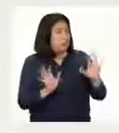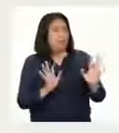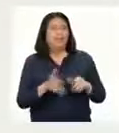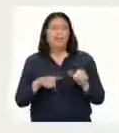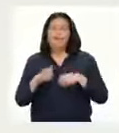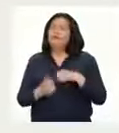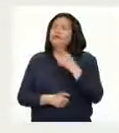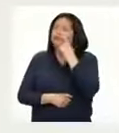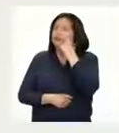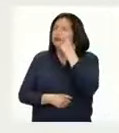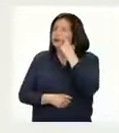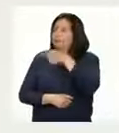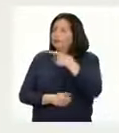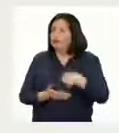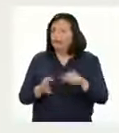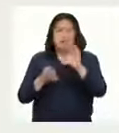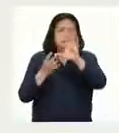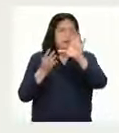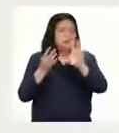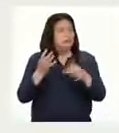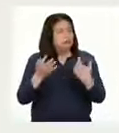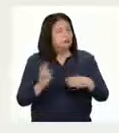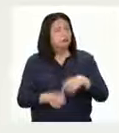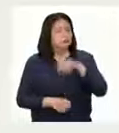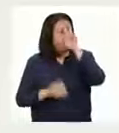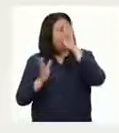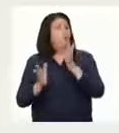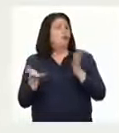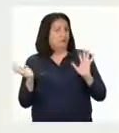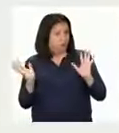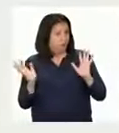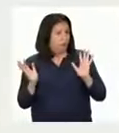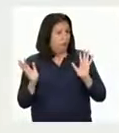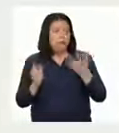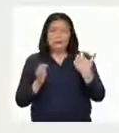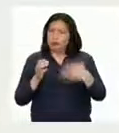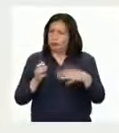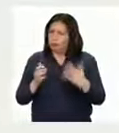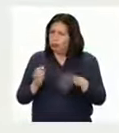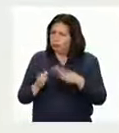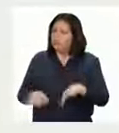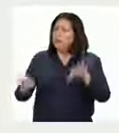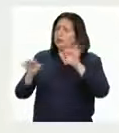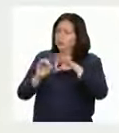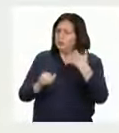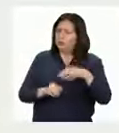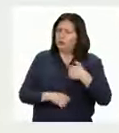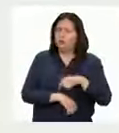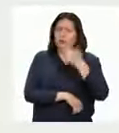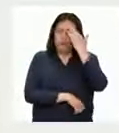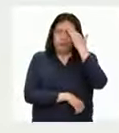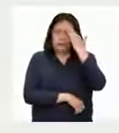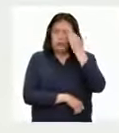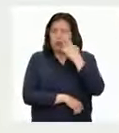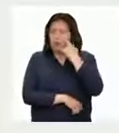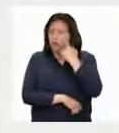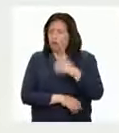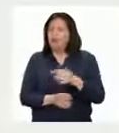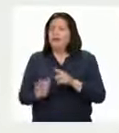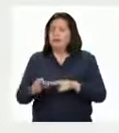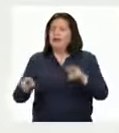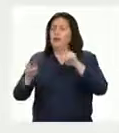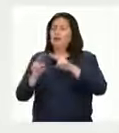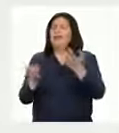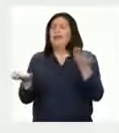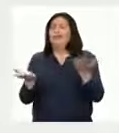Iremos conociendo estas características que nos hacen ser peruanos. Es importante conocer y valorar nuestras raíces, debido a que de